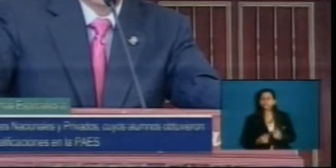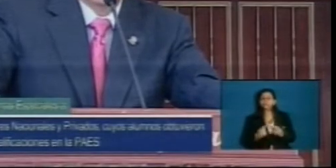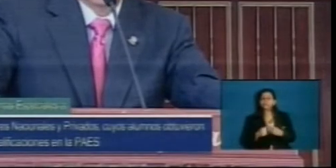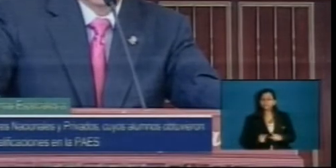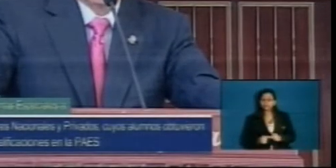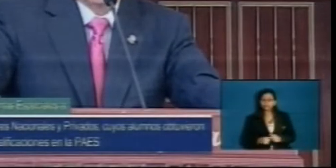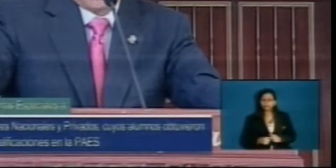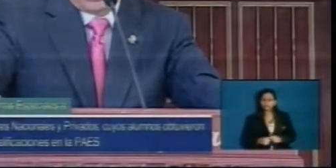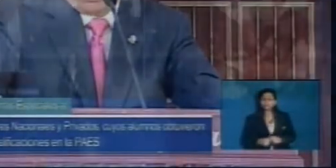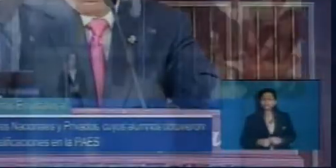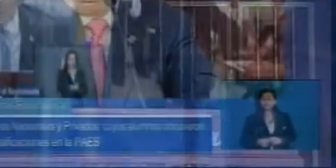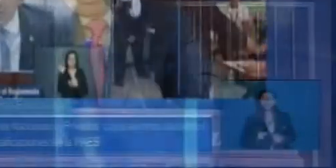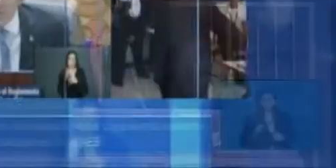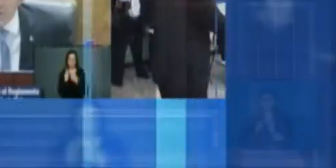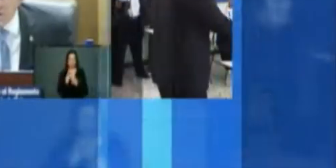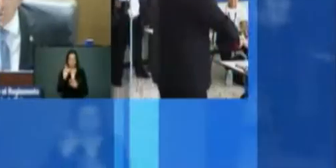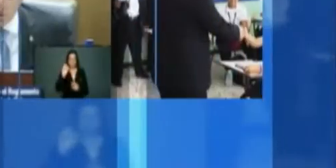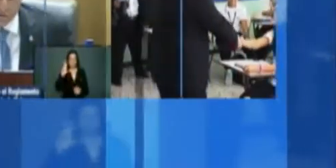económico, social, etc.